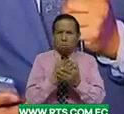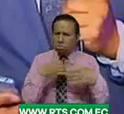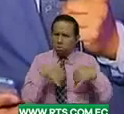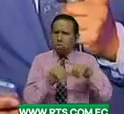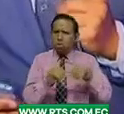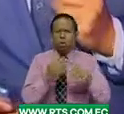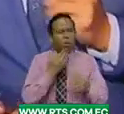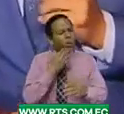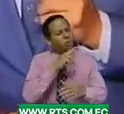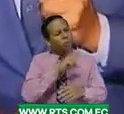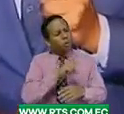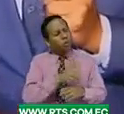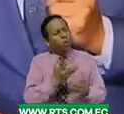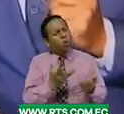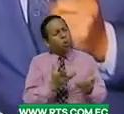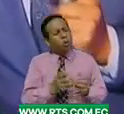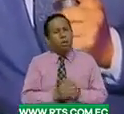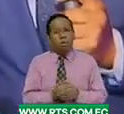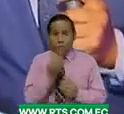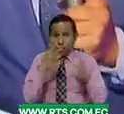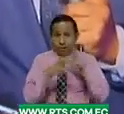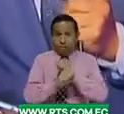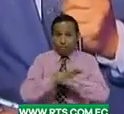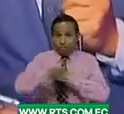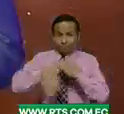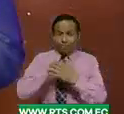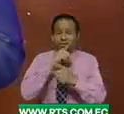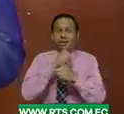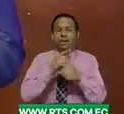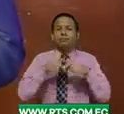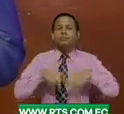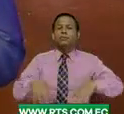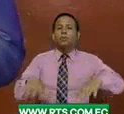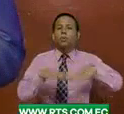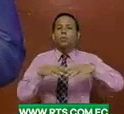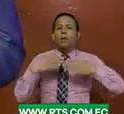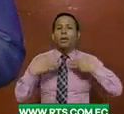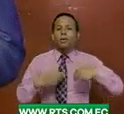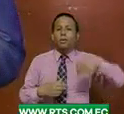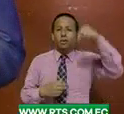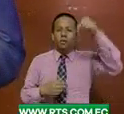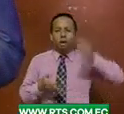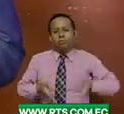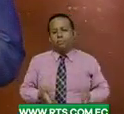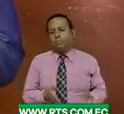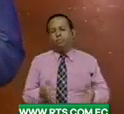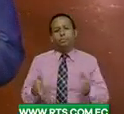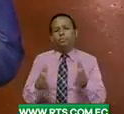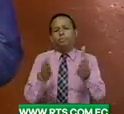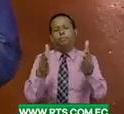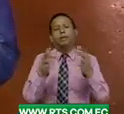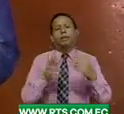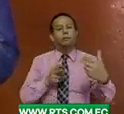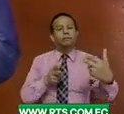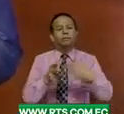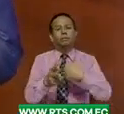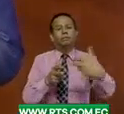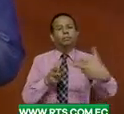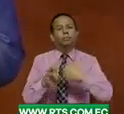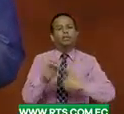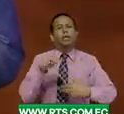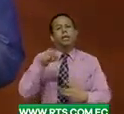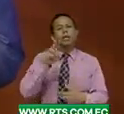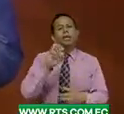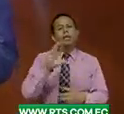norte del país nos reporta. Buenas noches, Ana, amables televidentes. Así es, estamos en el norte de Guayaquil, en la autopista Narcisa Jesús, frente a Guayacanes, donde